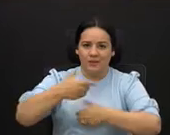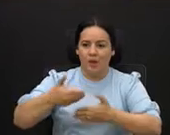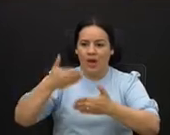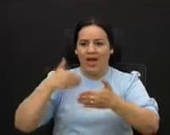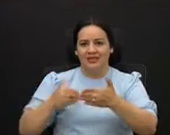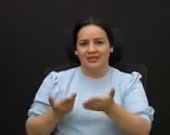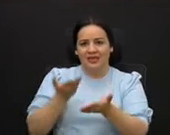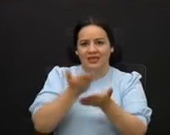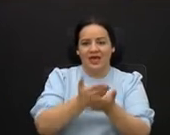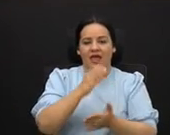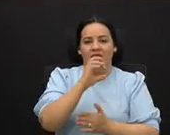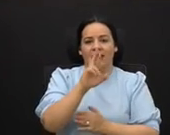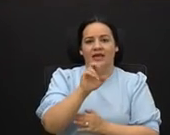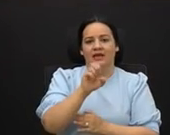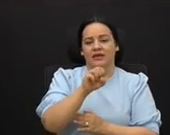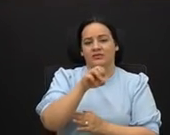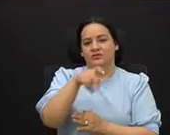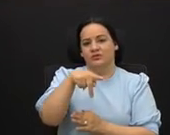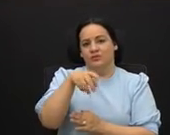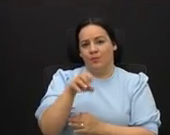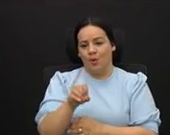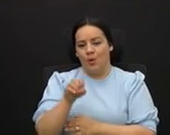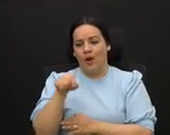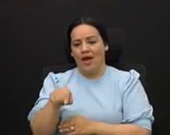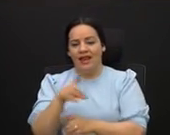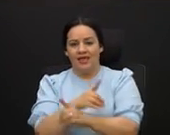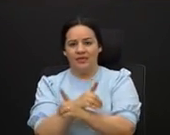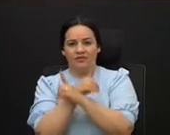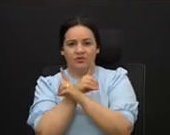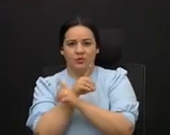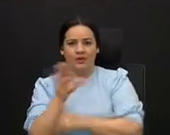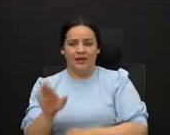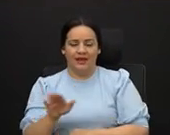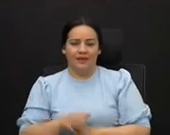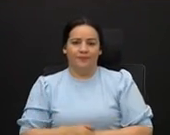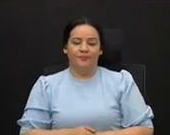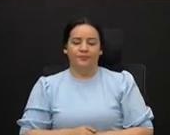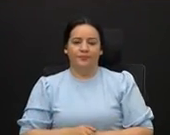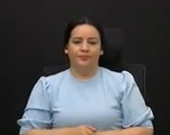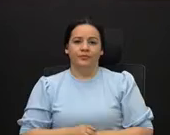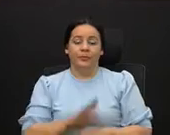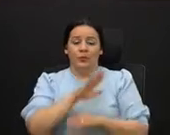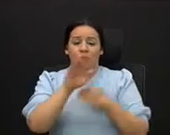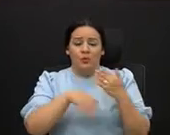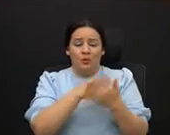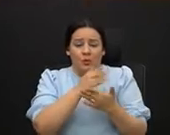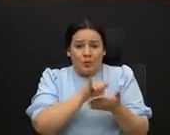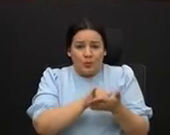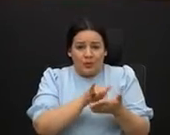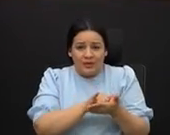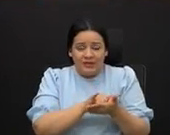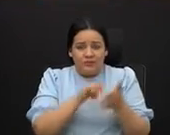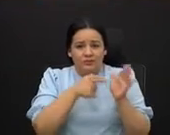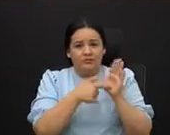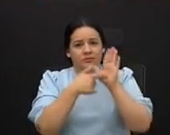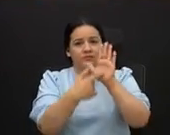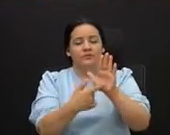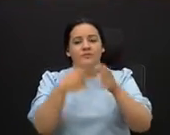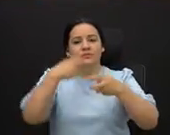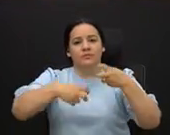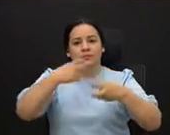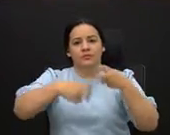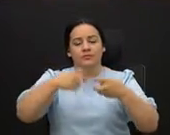de la llegada de la señora Crespo a la Defensoría. Todo esto lo que demuestra son los problemas